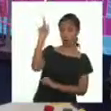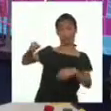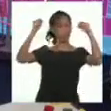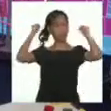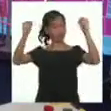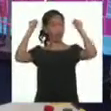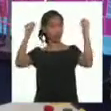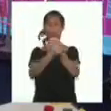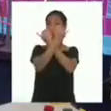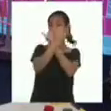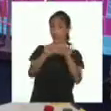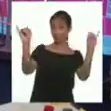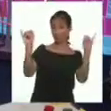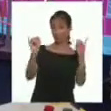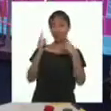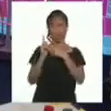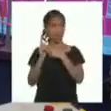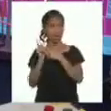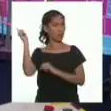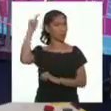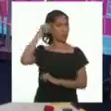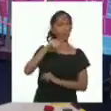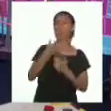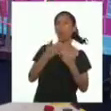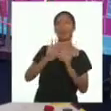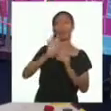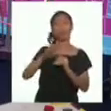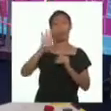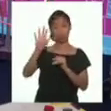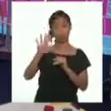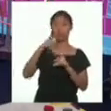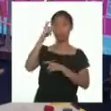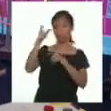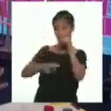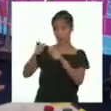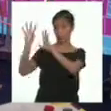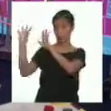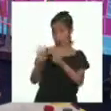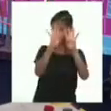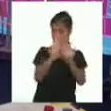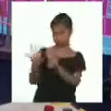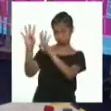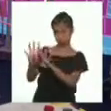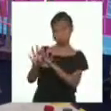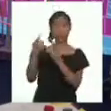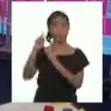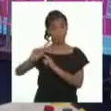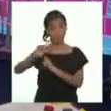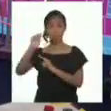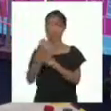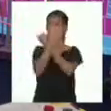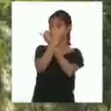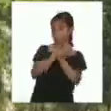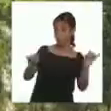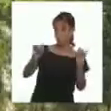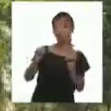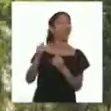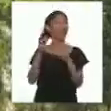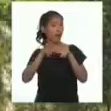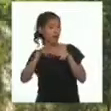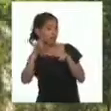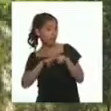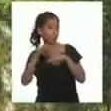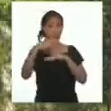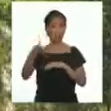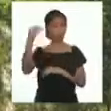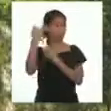de la lucha por la independencia, quien llegó por mar con su ejército luego de independizar Argentina y Chile. Esta